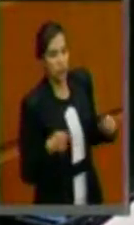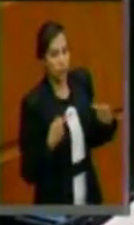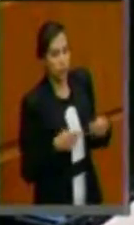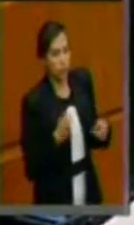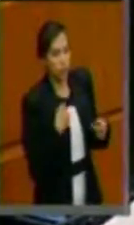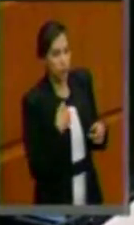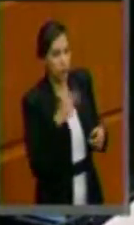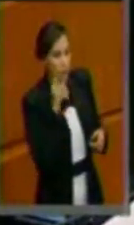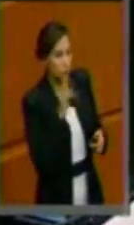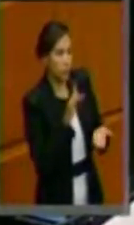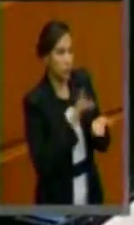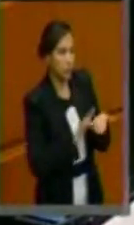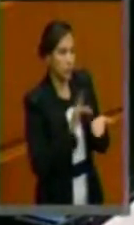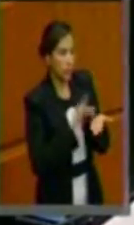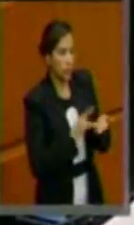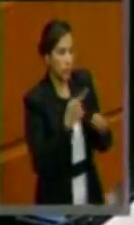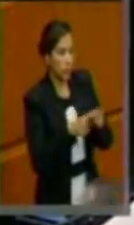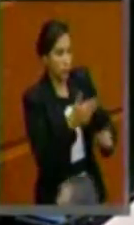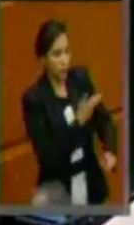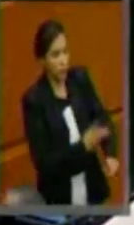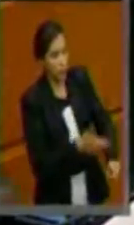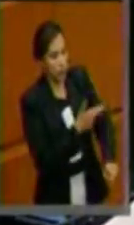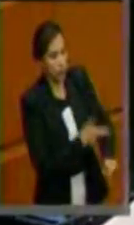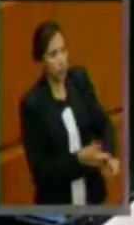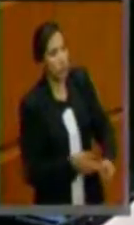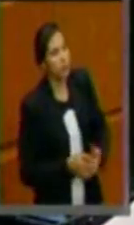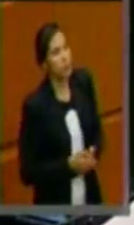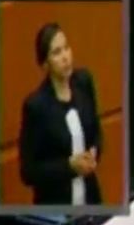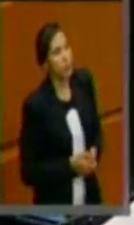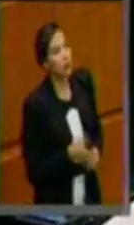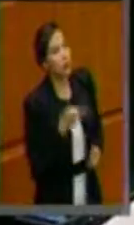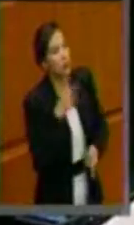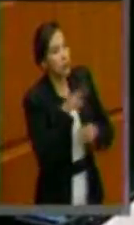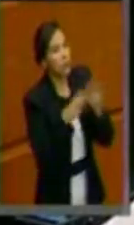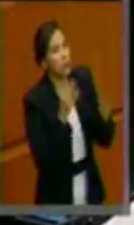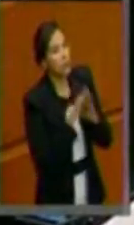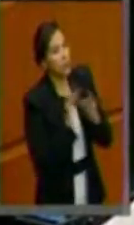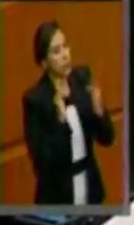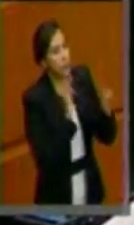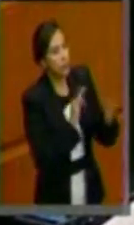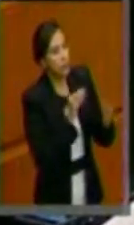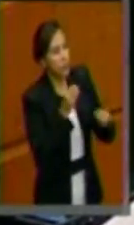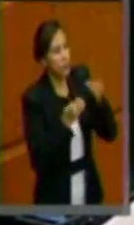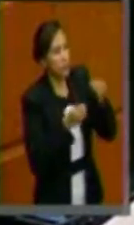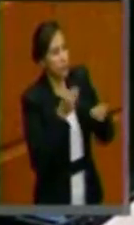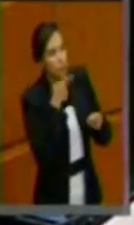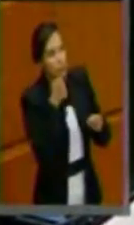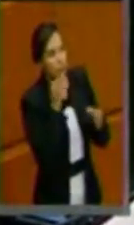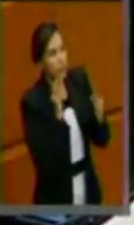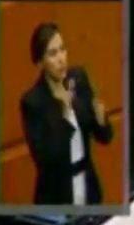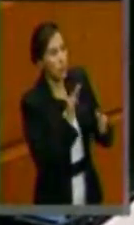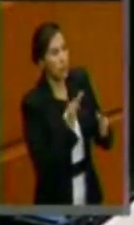estado apoyando en una gestión, tenía una audiencia oral.